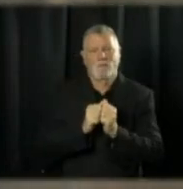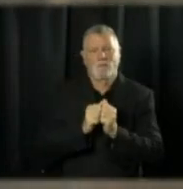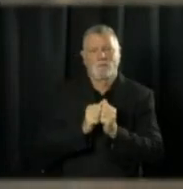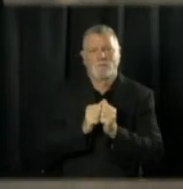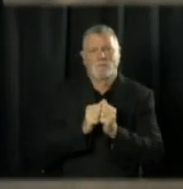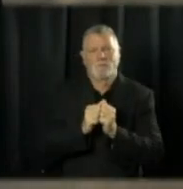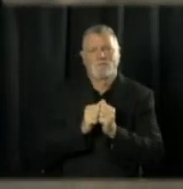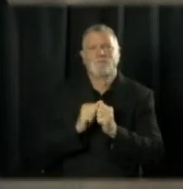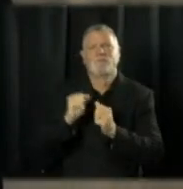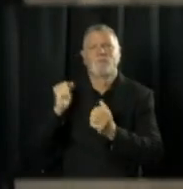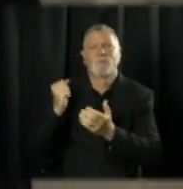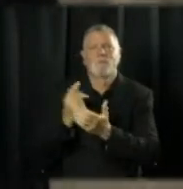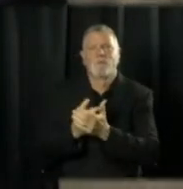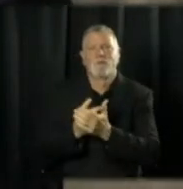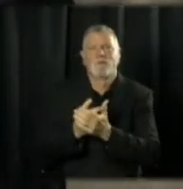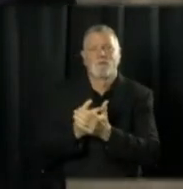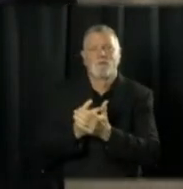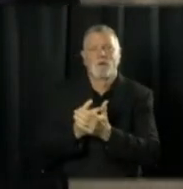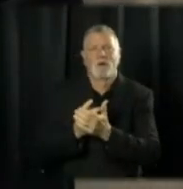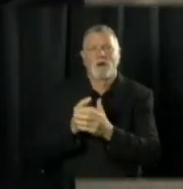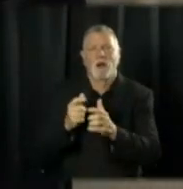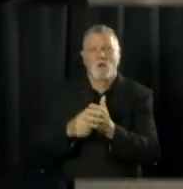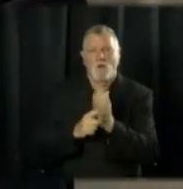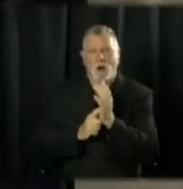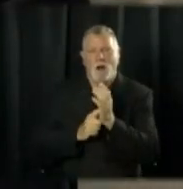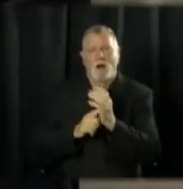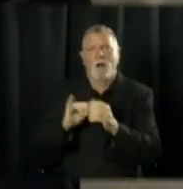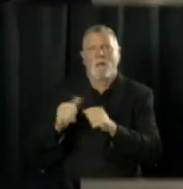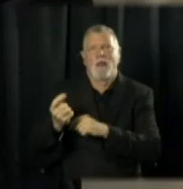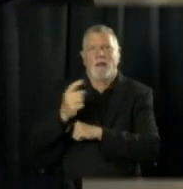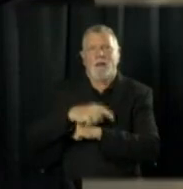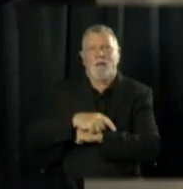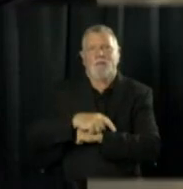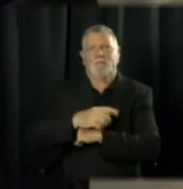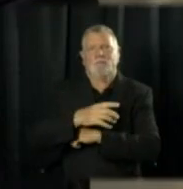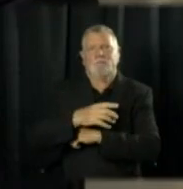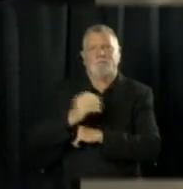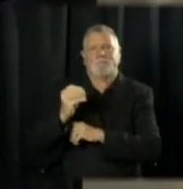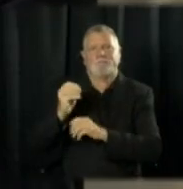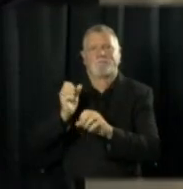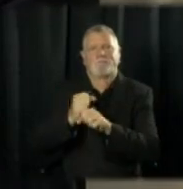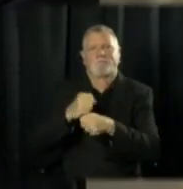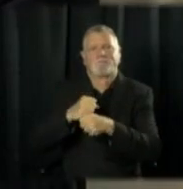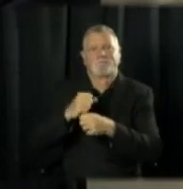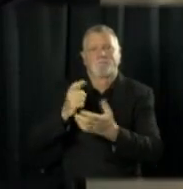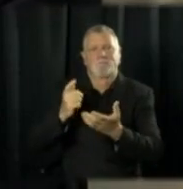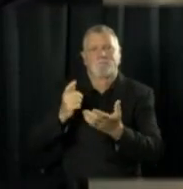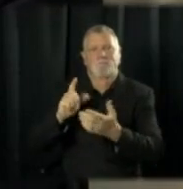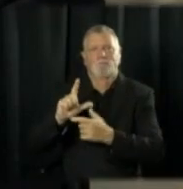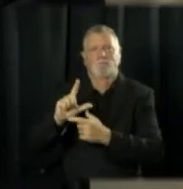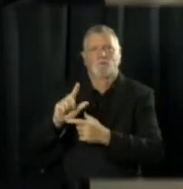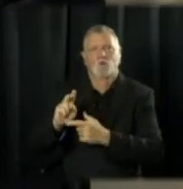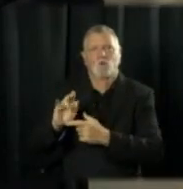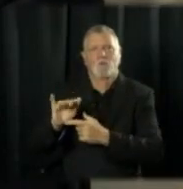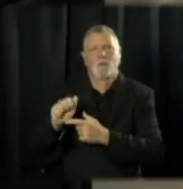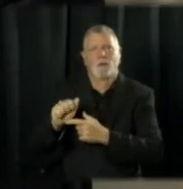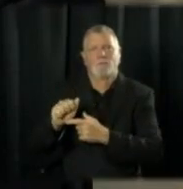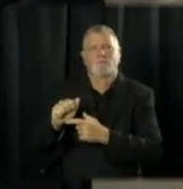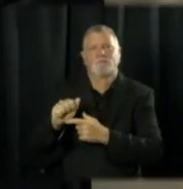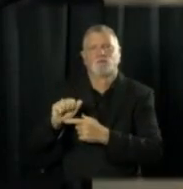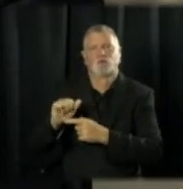para poder emitir las aprobaciones según los requerimientos de las fechas para poder que